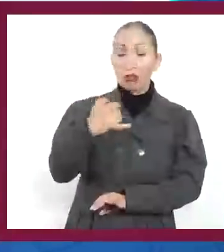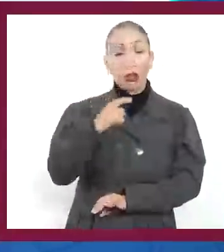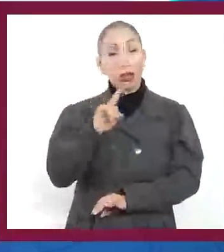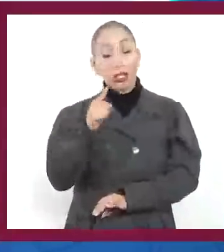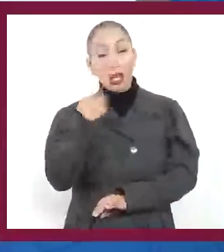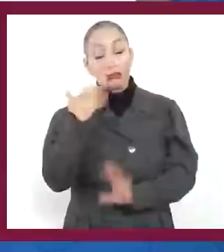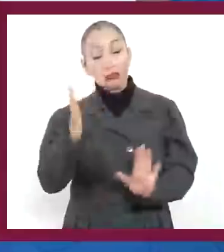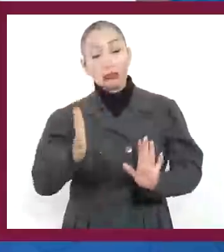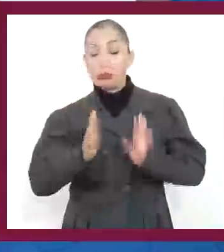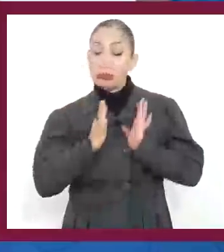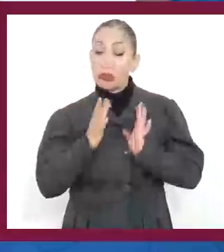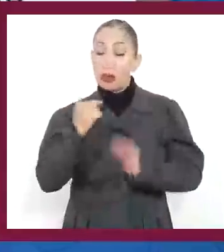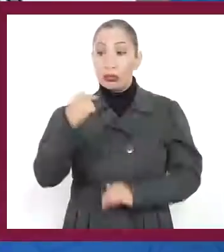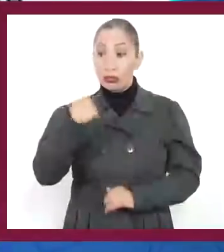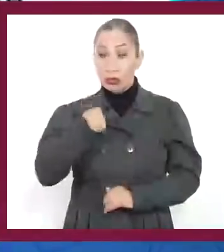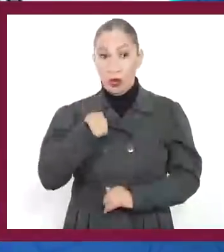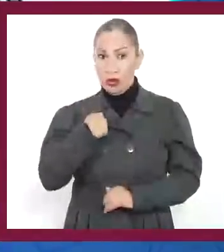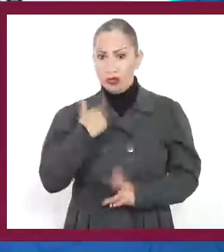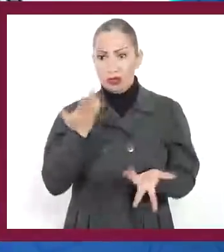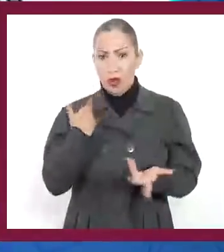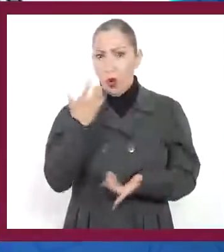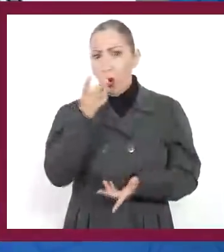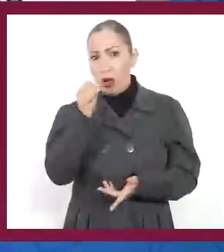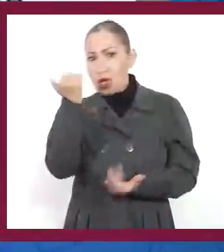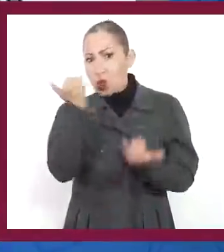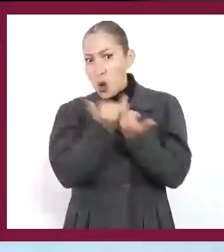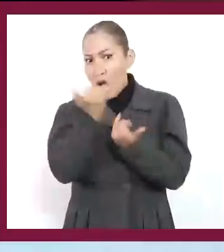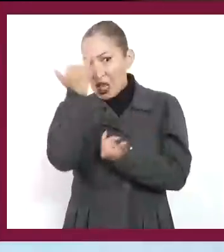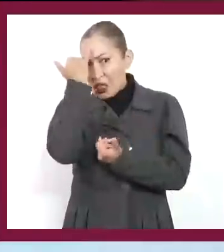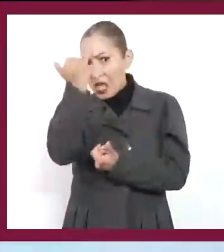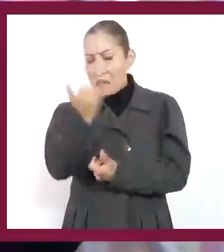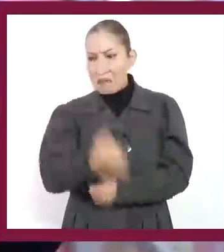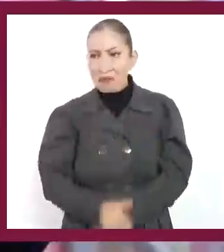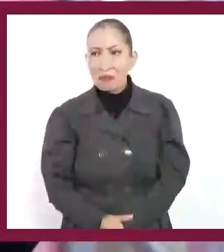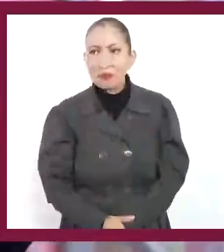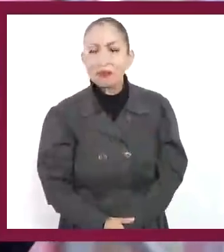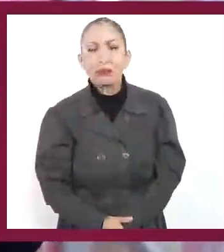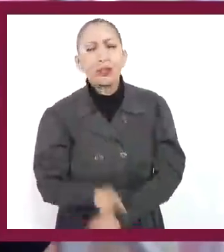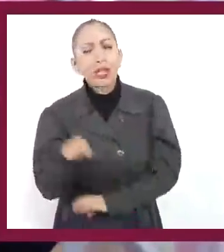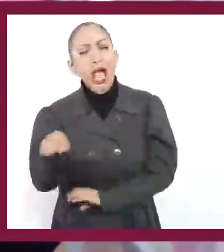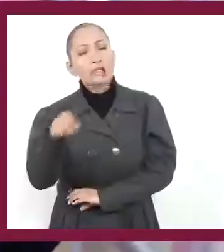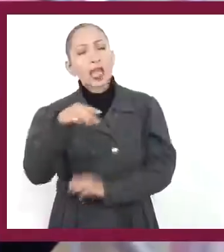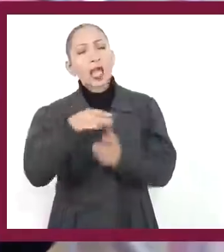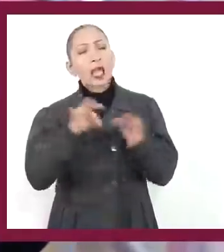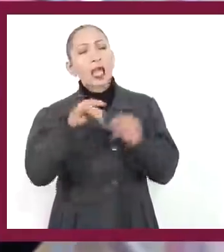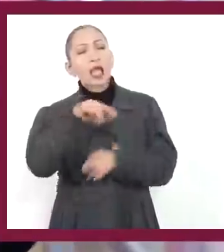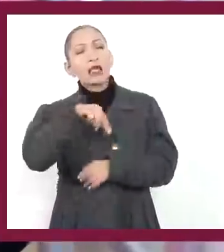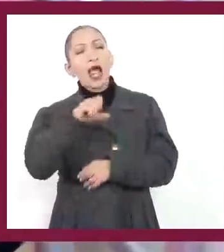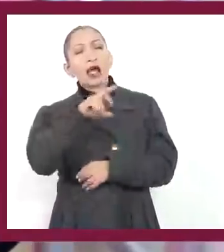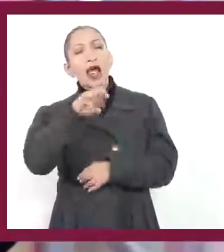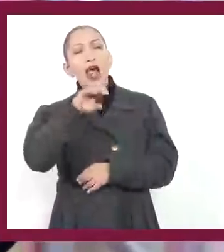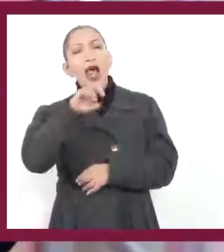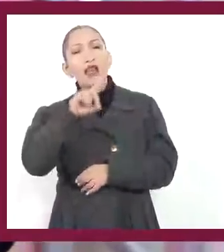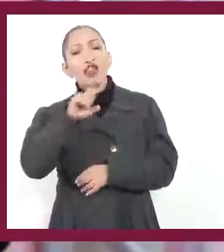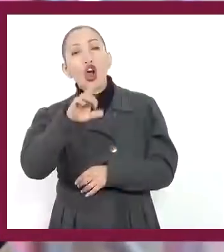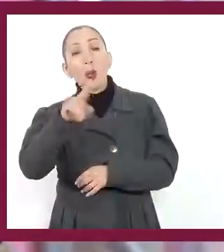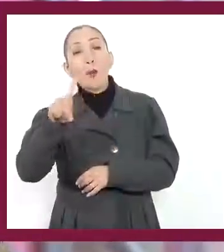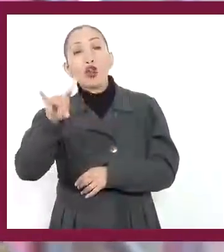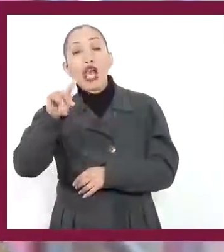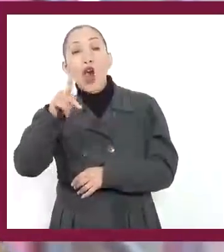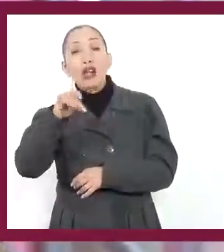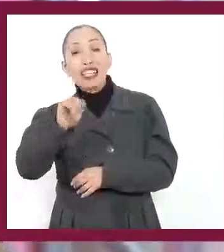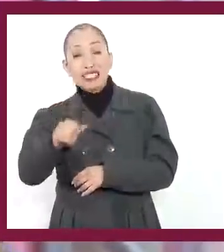se asombraba de que yo no compartiera su opinión. Es un narrador protagonista, el